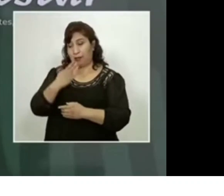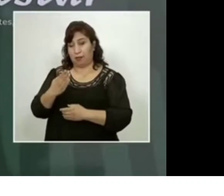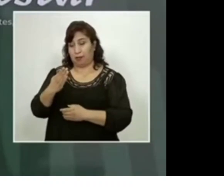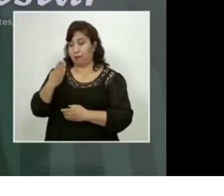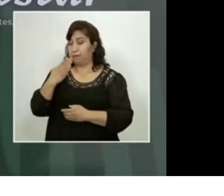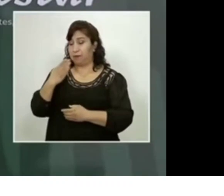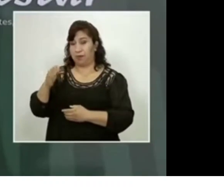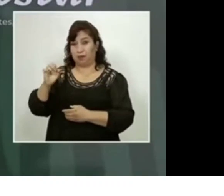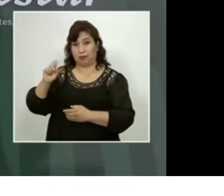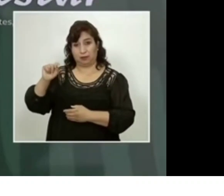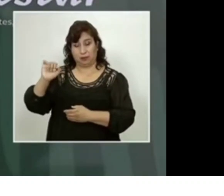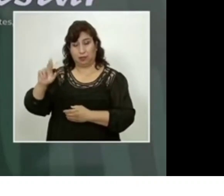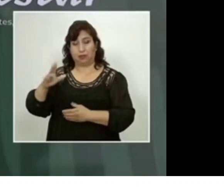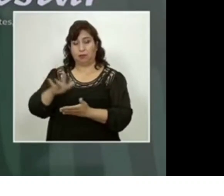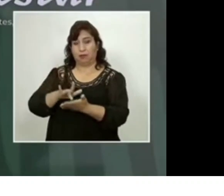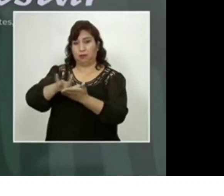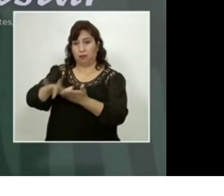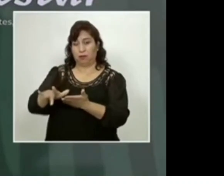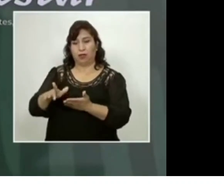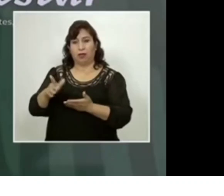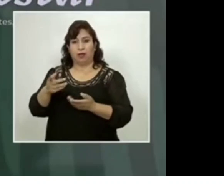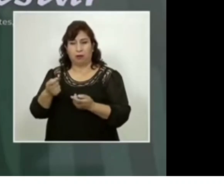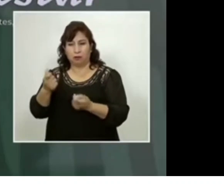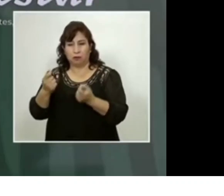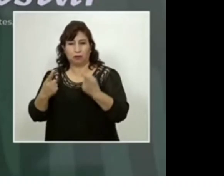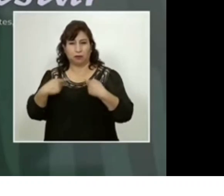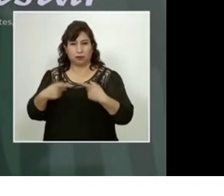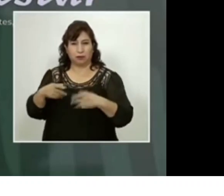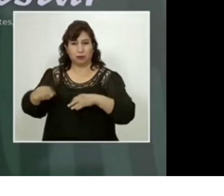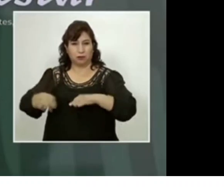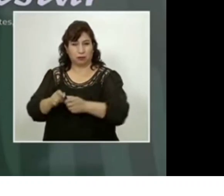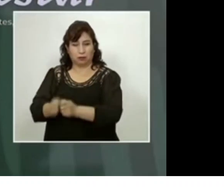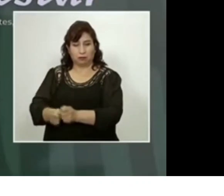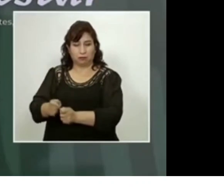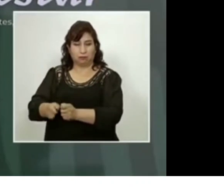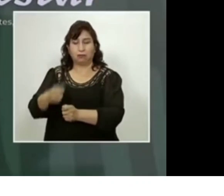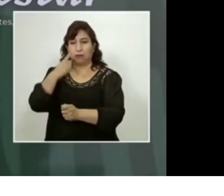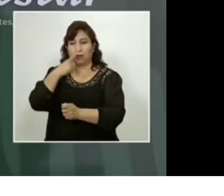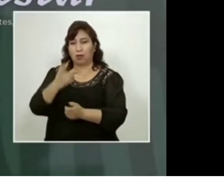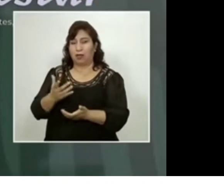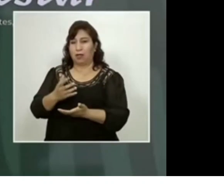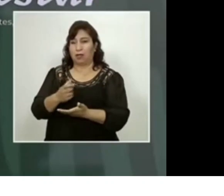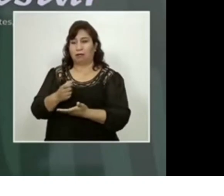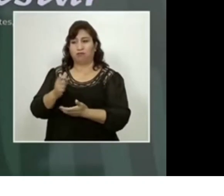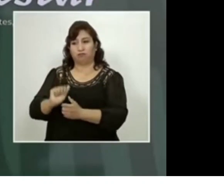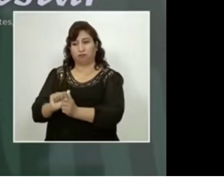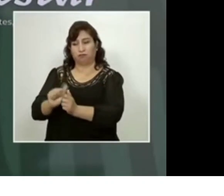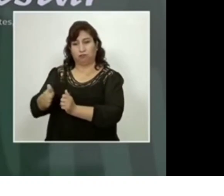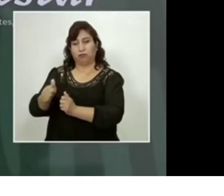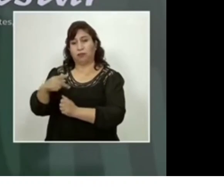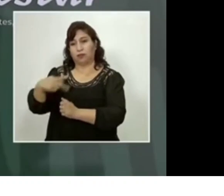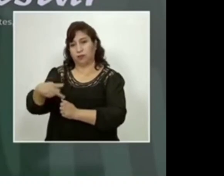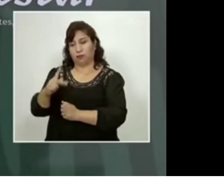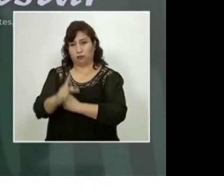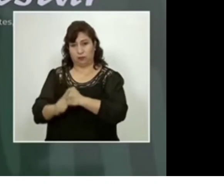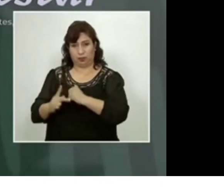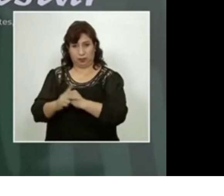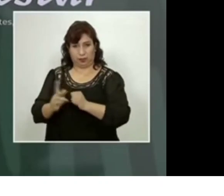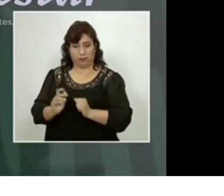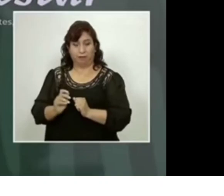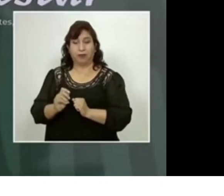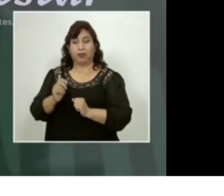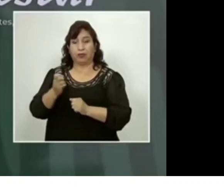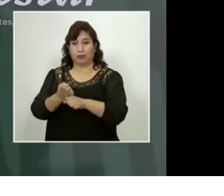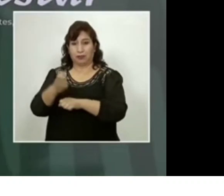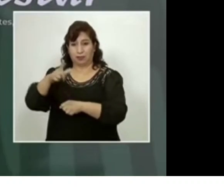se apoya a los pequeños y medianos productores con el fin de alcanzar la autosuficiencia alimentaria en el país. A nivel estatal